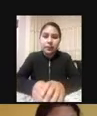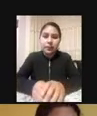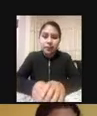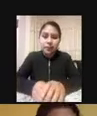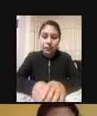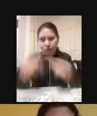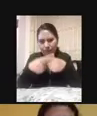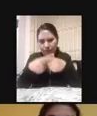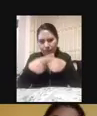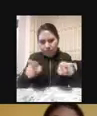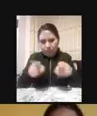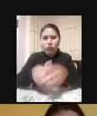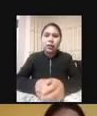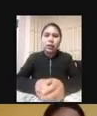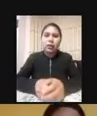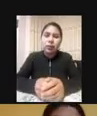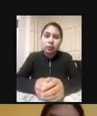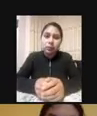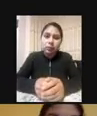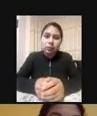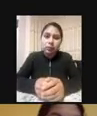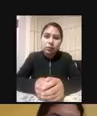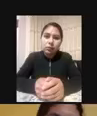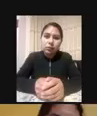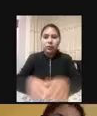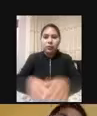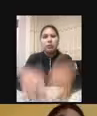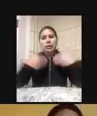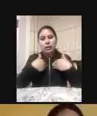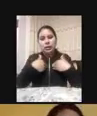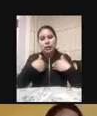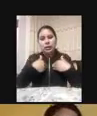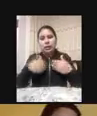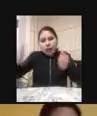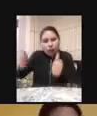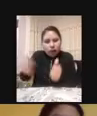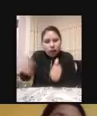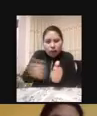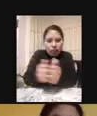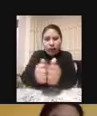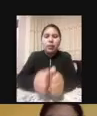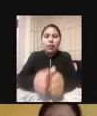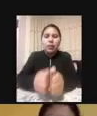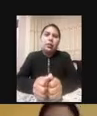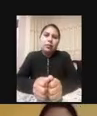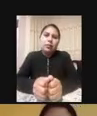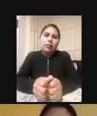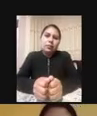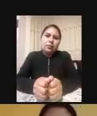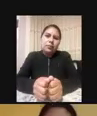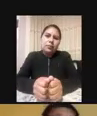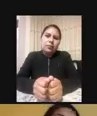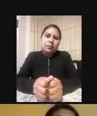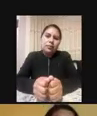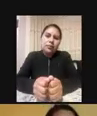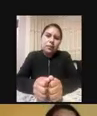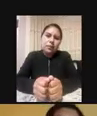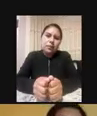estímulos externos, que obviamente tienen que ir acompañados de la guía del adulto. De lo contrario, no nos va a servir que nosotros estimulemos